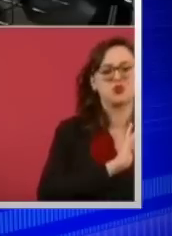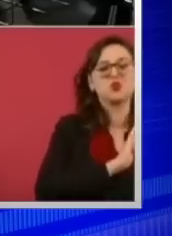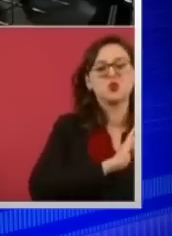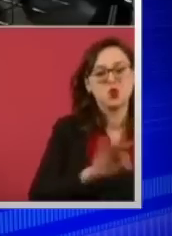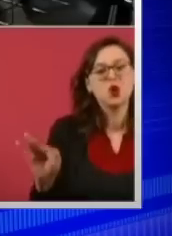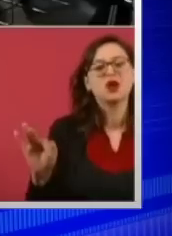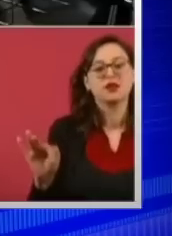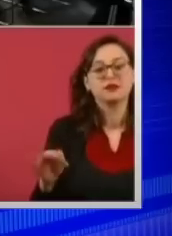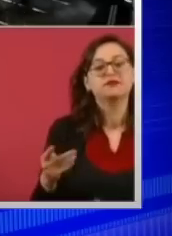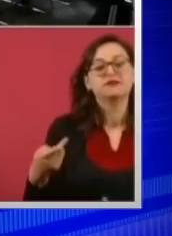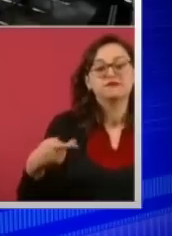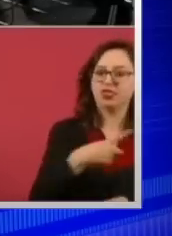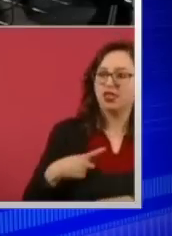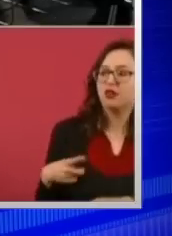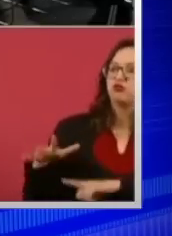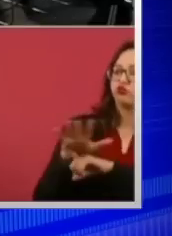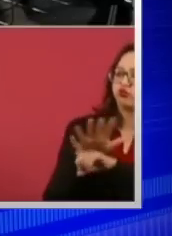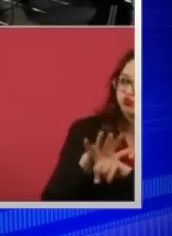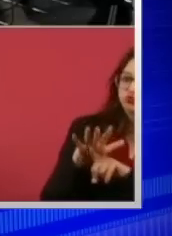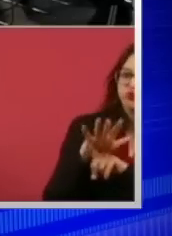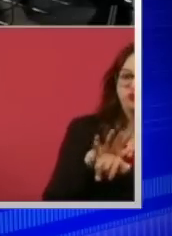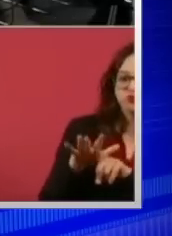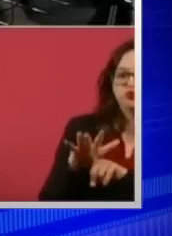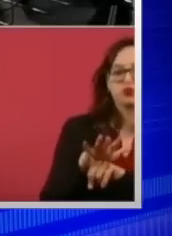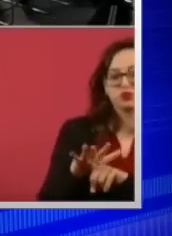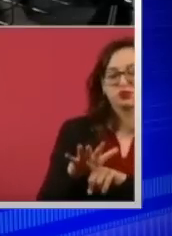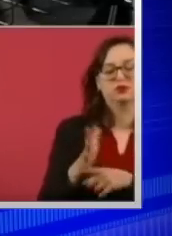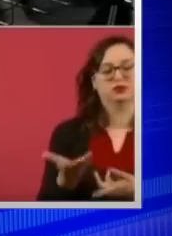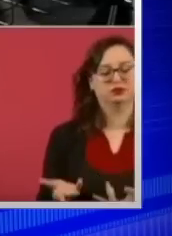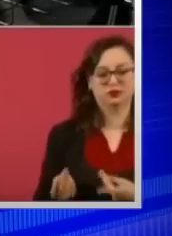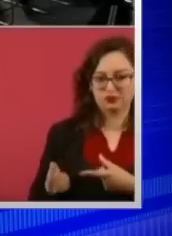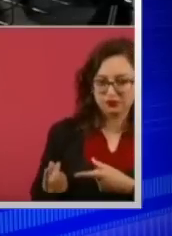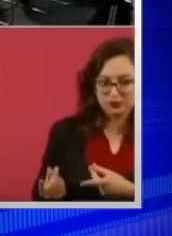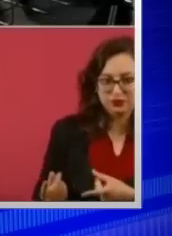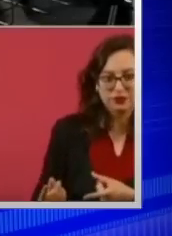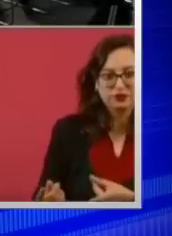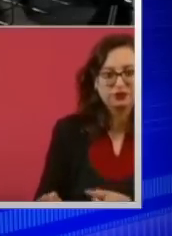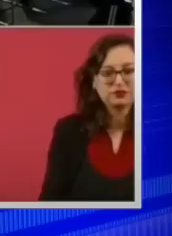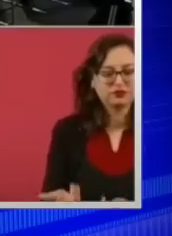convencer hay que este